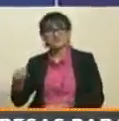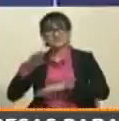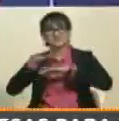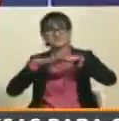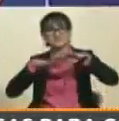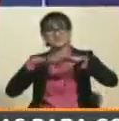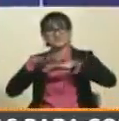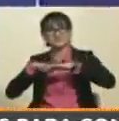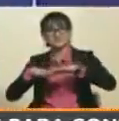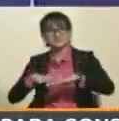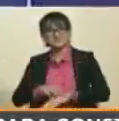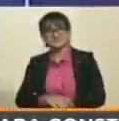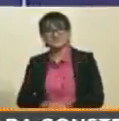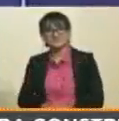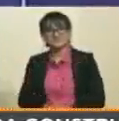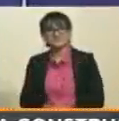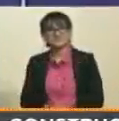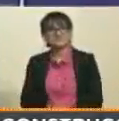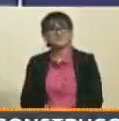El Esequibo.